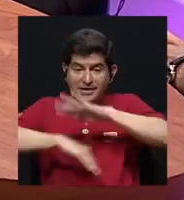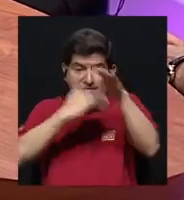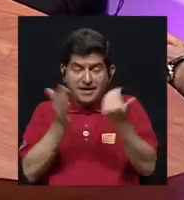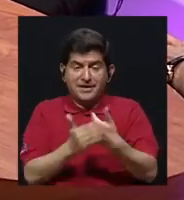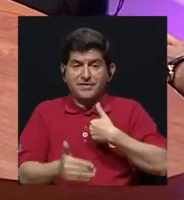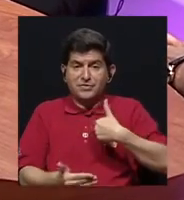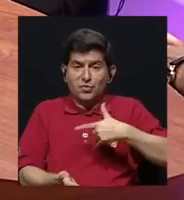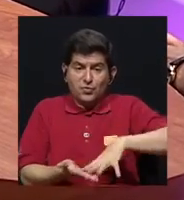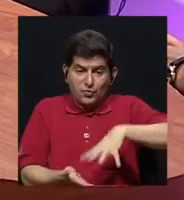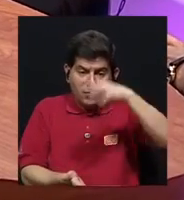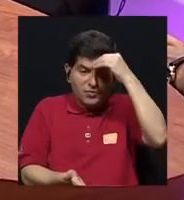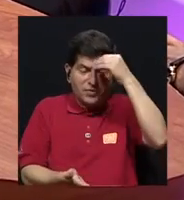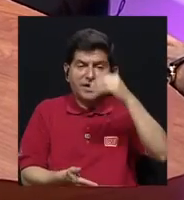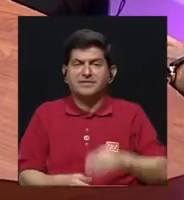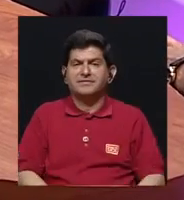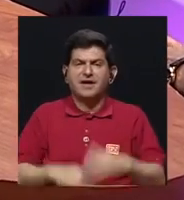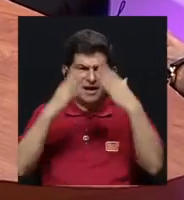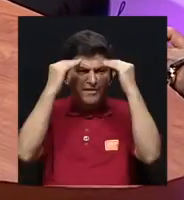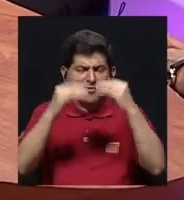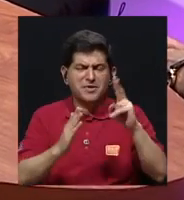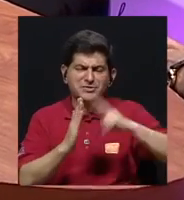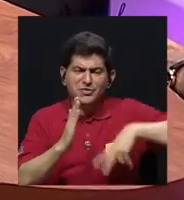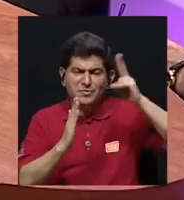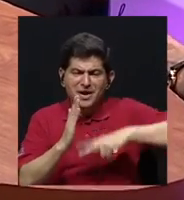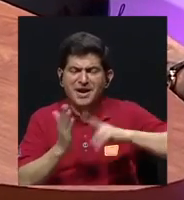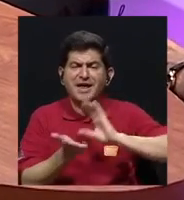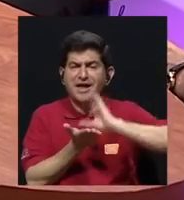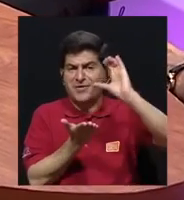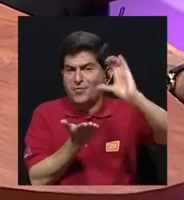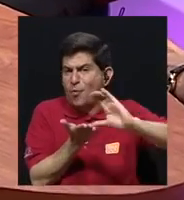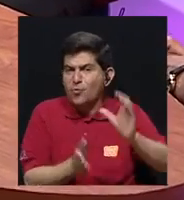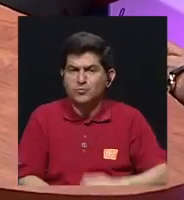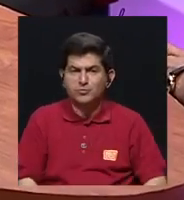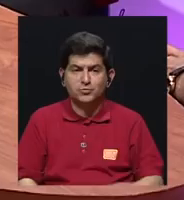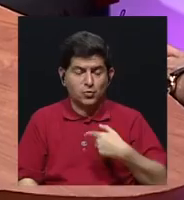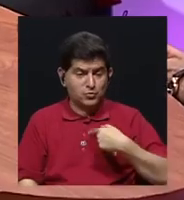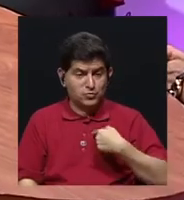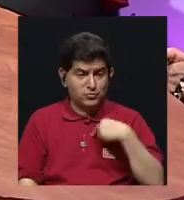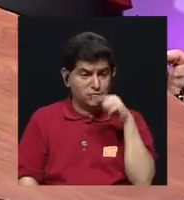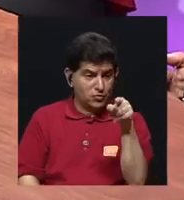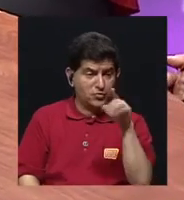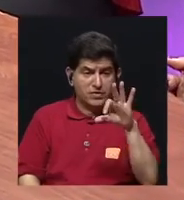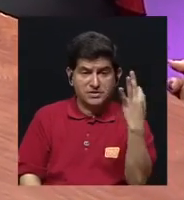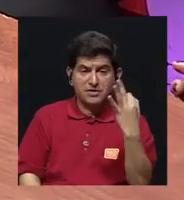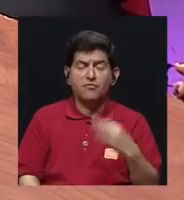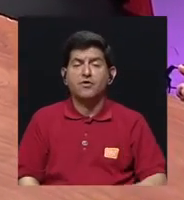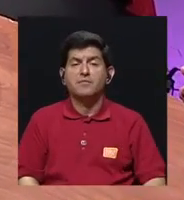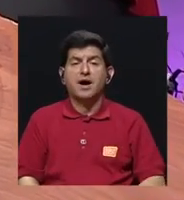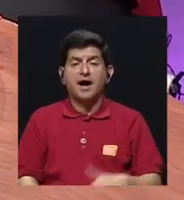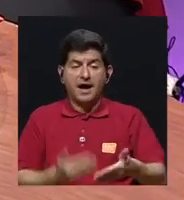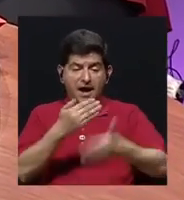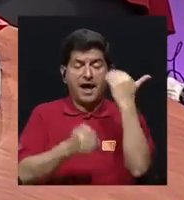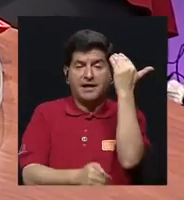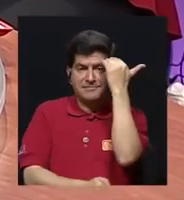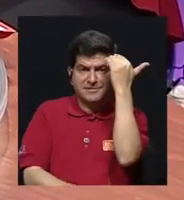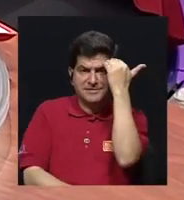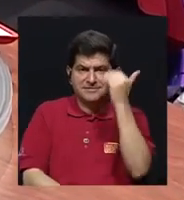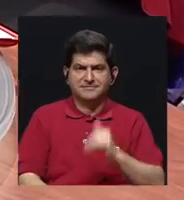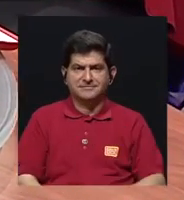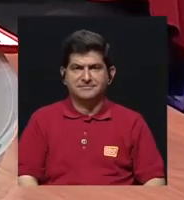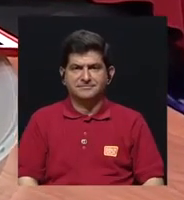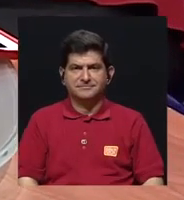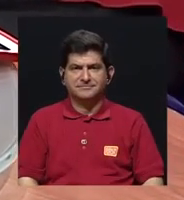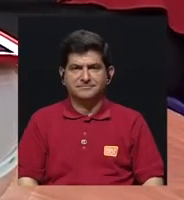de todo se informa uno. Si uno tiene interés de leer o de un curso, porque los que yo he sacado, es, me he informado.